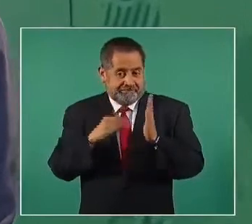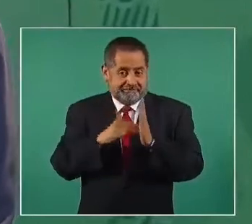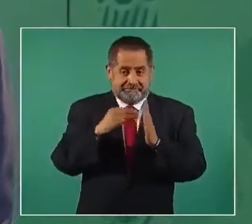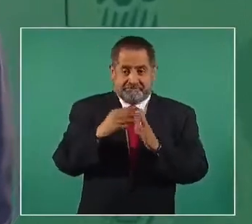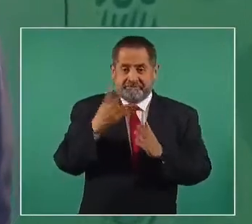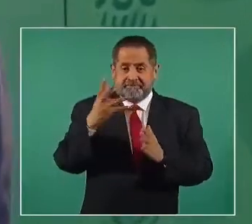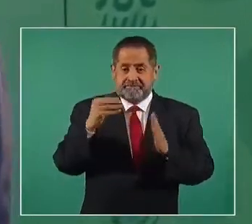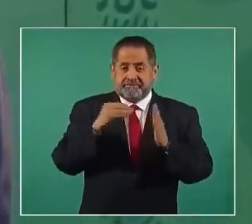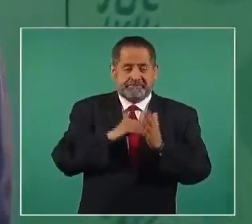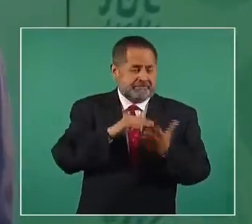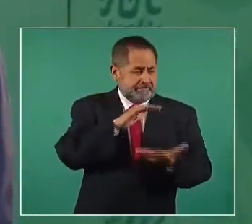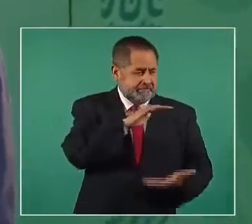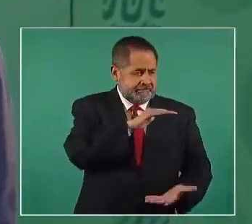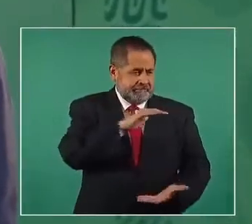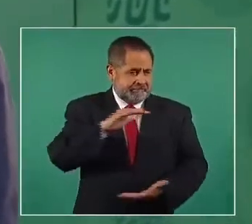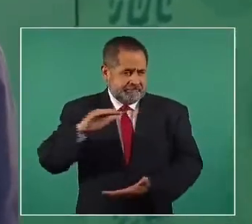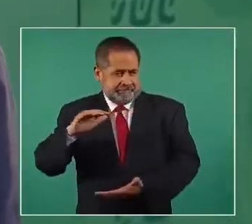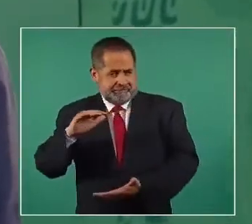3.400.000 barriles,